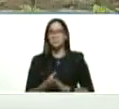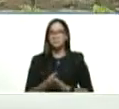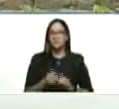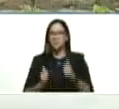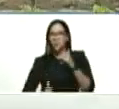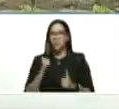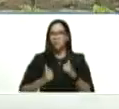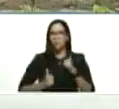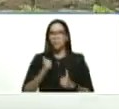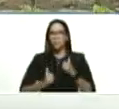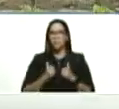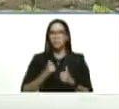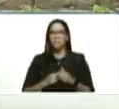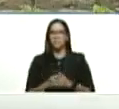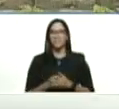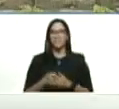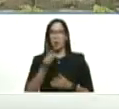corriendo, tiene que comer sano.